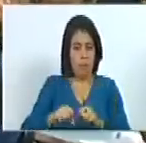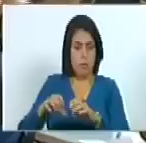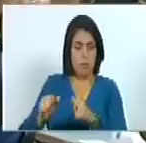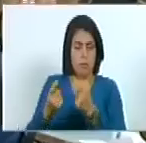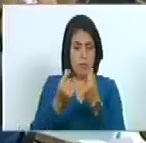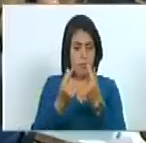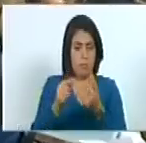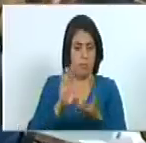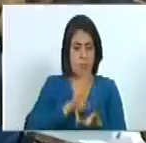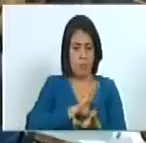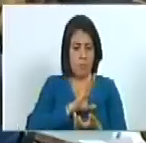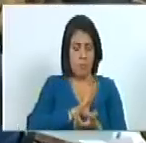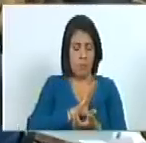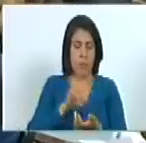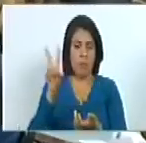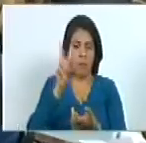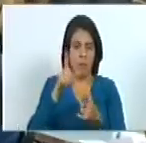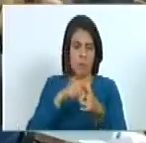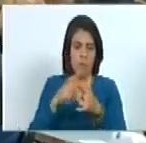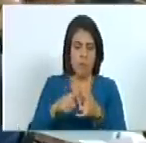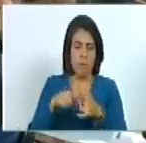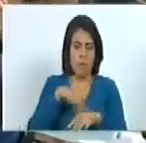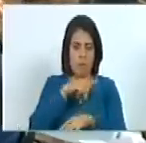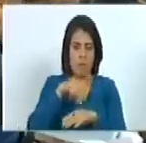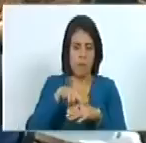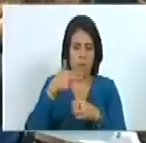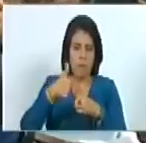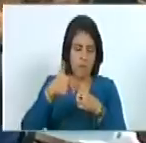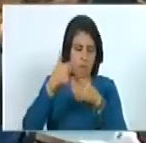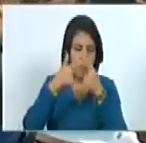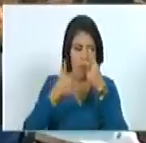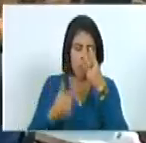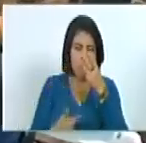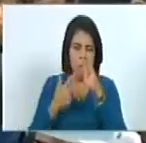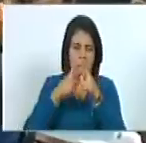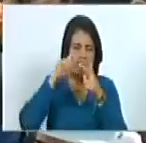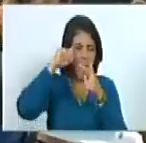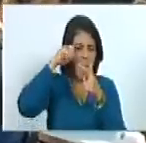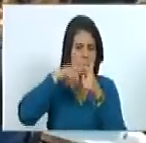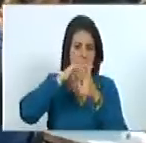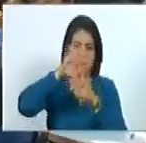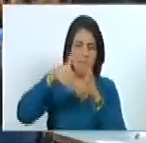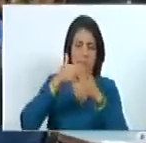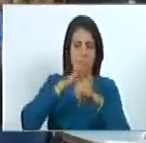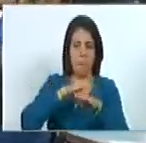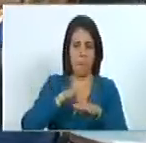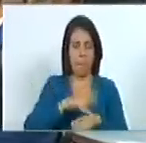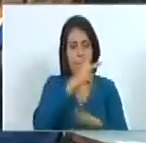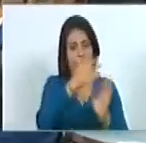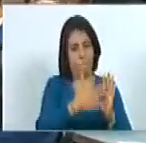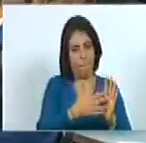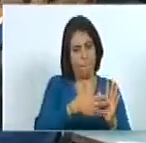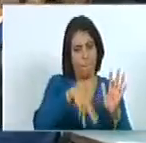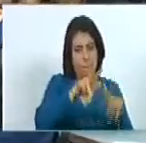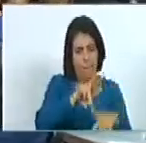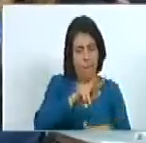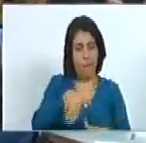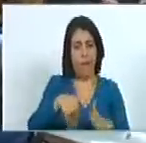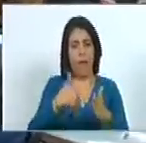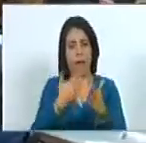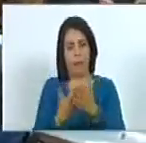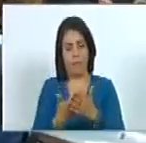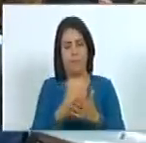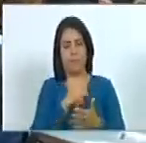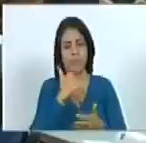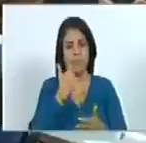los recursos, en el caso de nuestro país, de los recursos naturales. Bueno, recordemos todo lo que pasamos desde el 2013 con